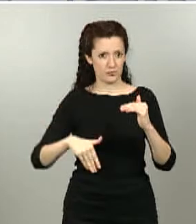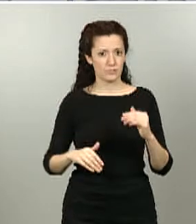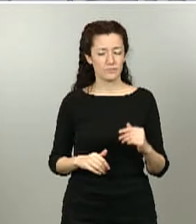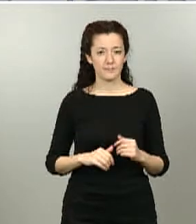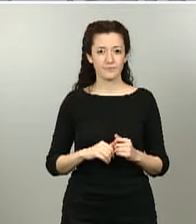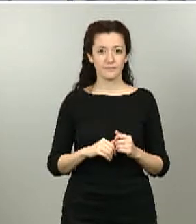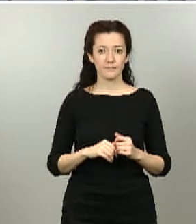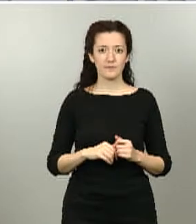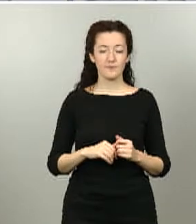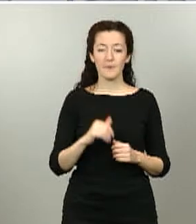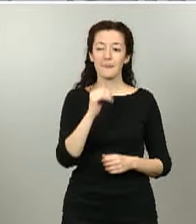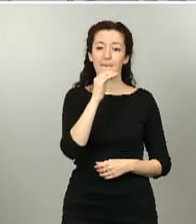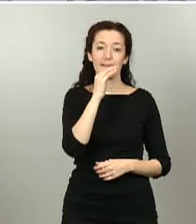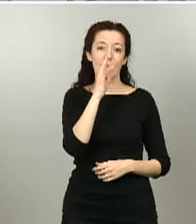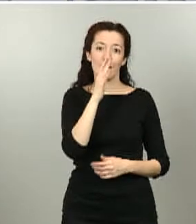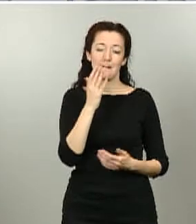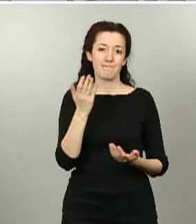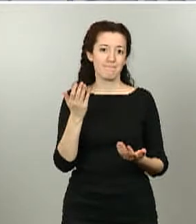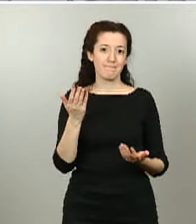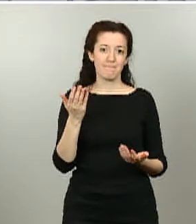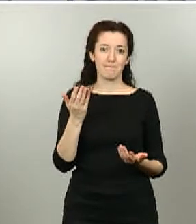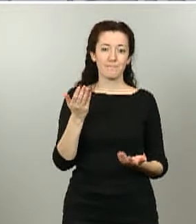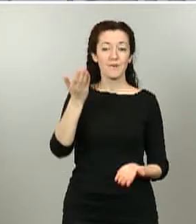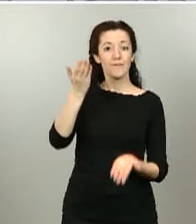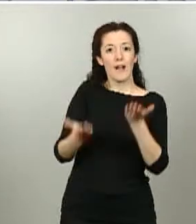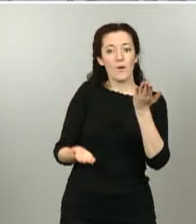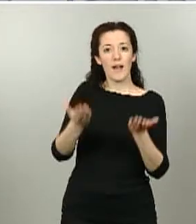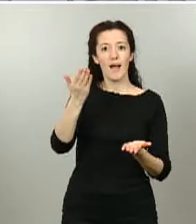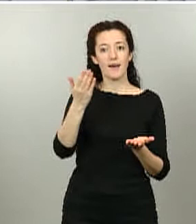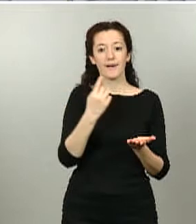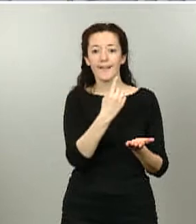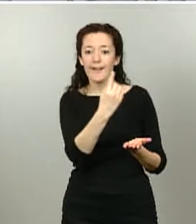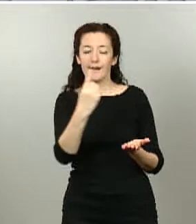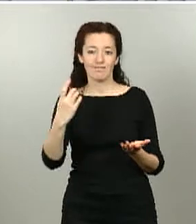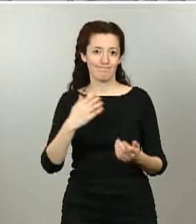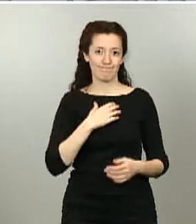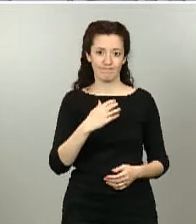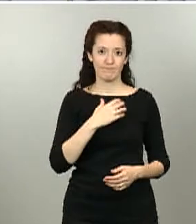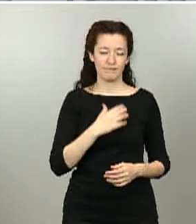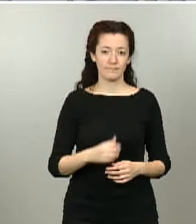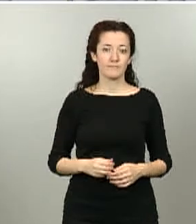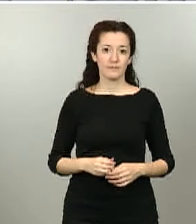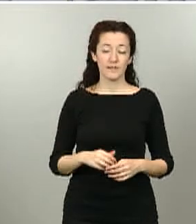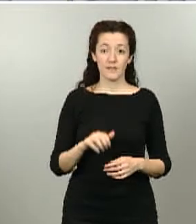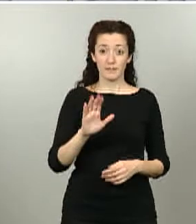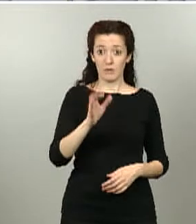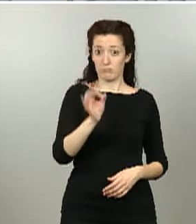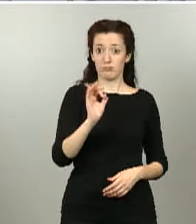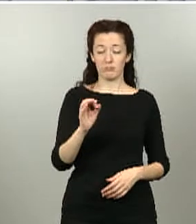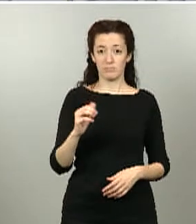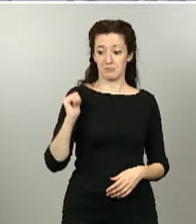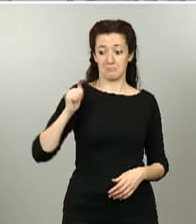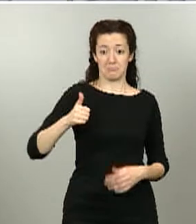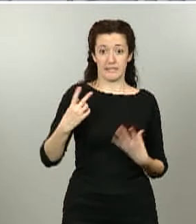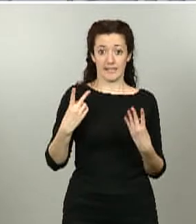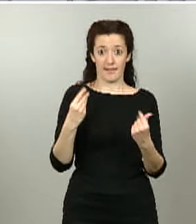podemos valorarlos de una forma muy particular. Sí que les puedo decir que en los últimos 7 días han